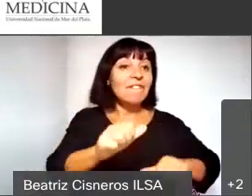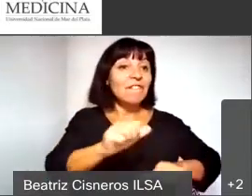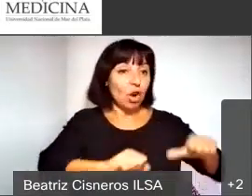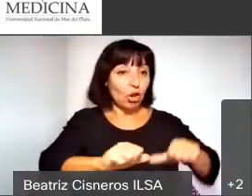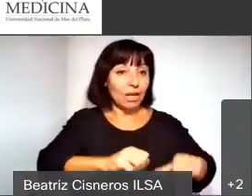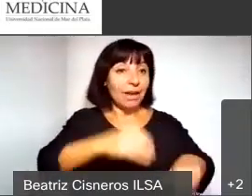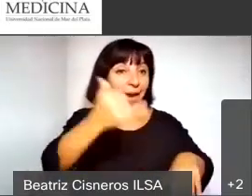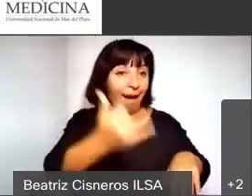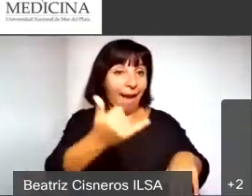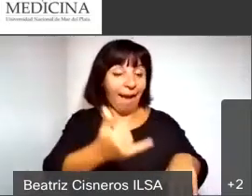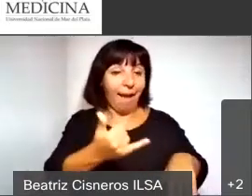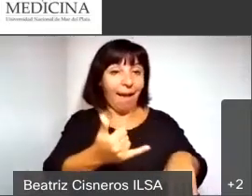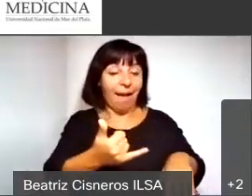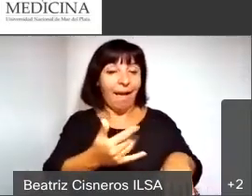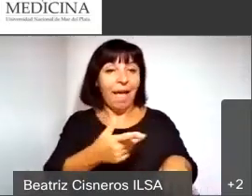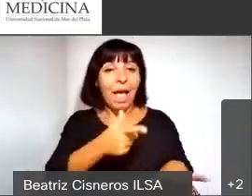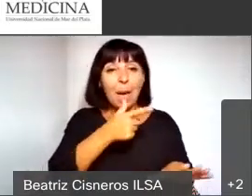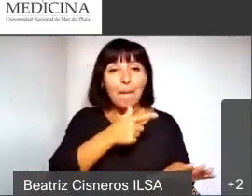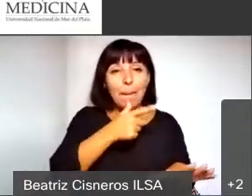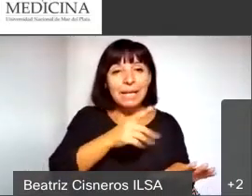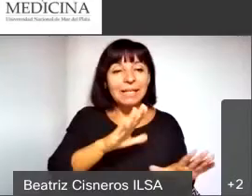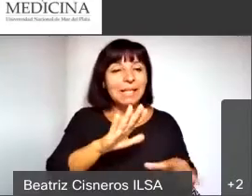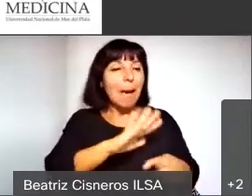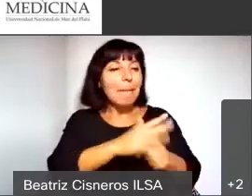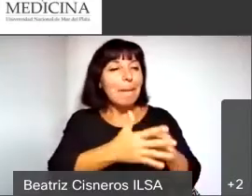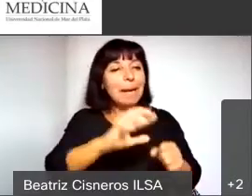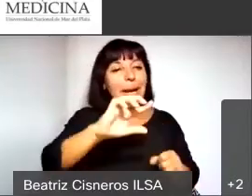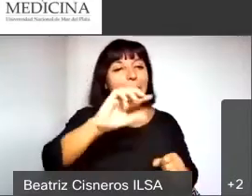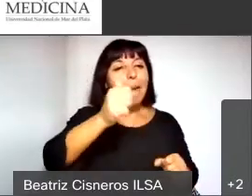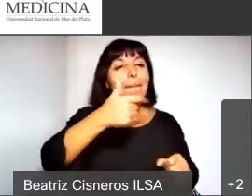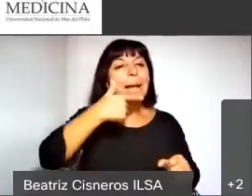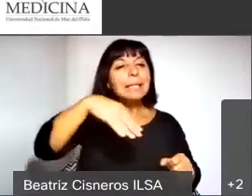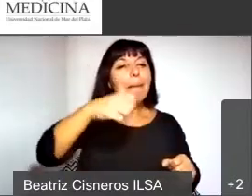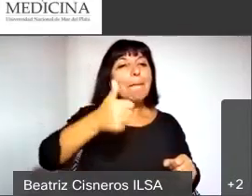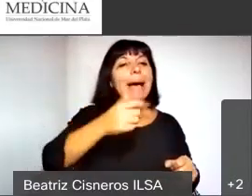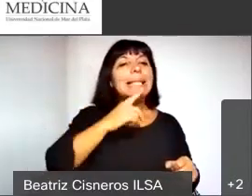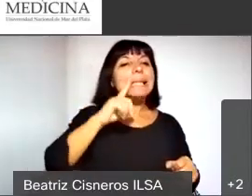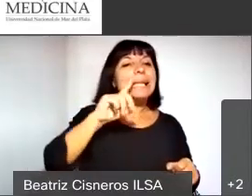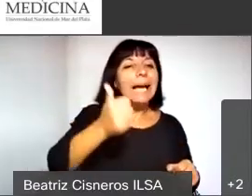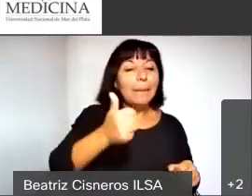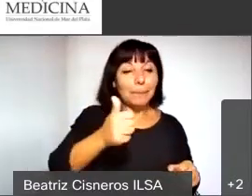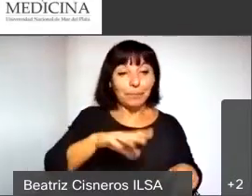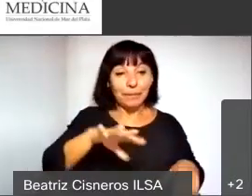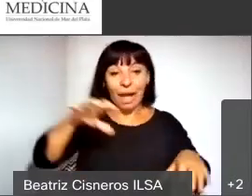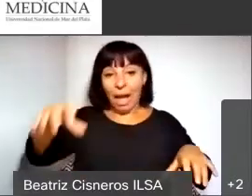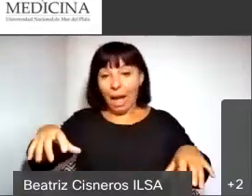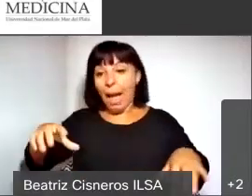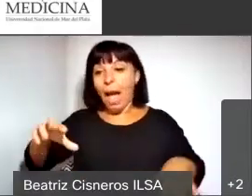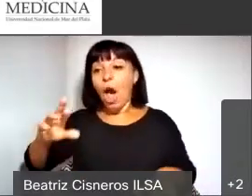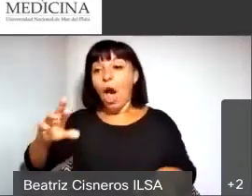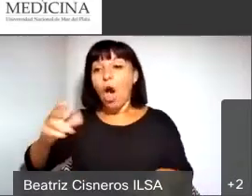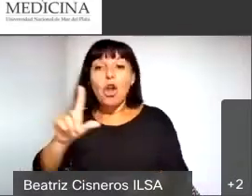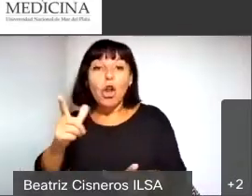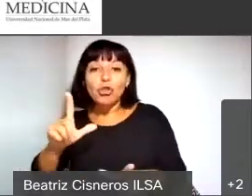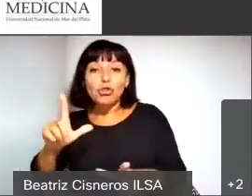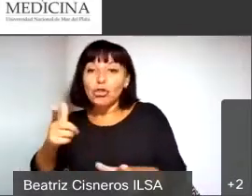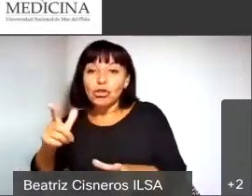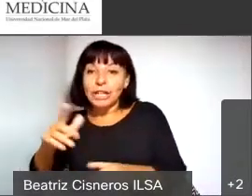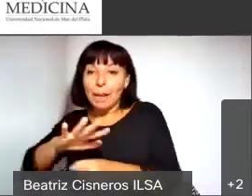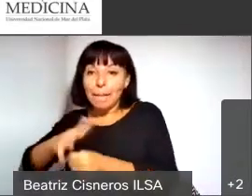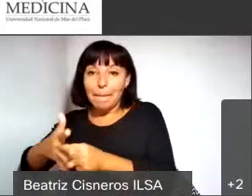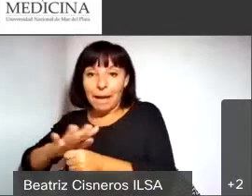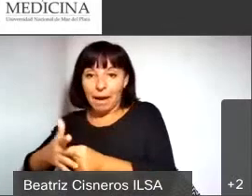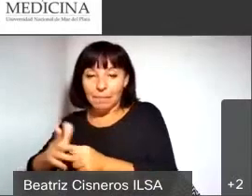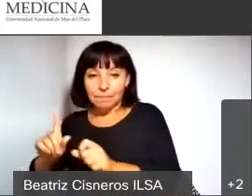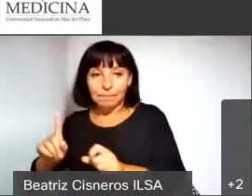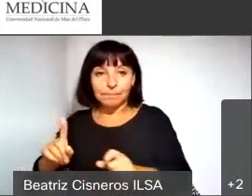composición similar al de la membrana plasmática. Y por otro lado tenemos las organelas no membranosas que carecen de esta membrana. Dentro